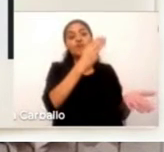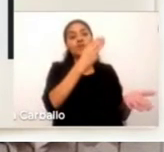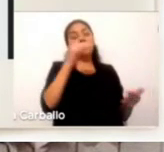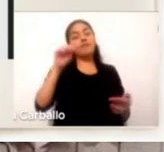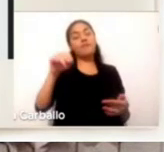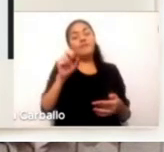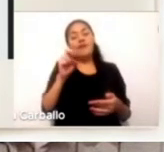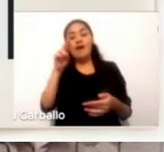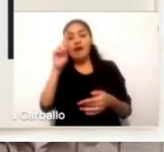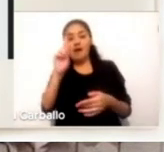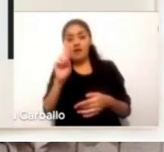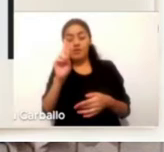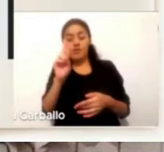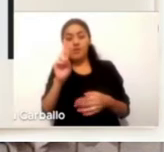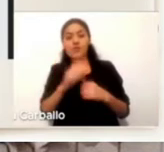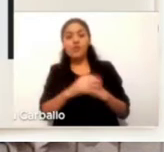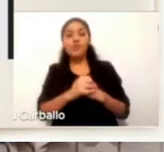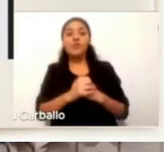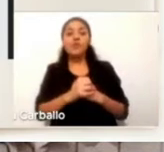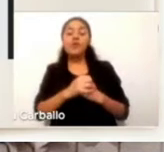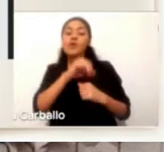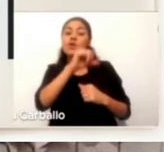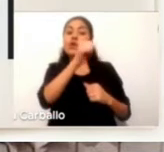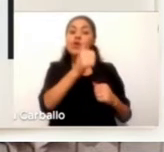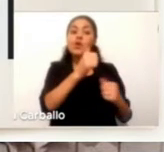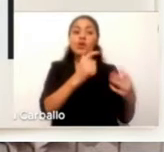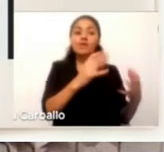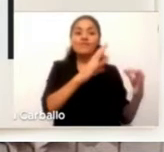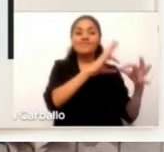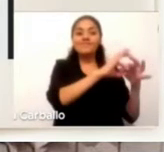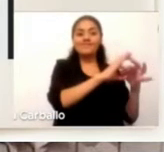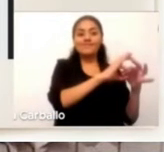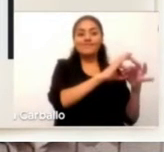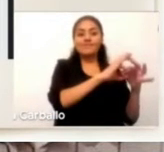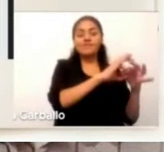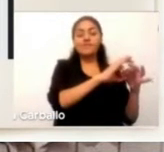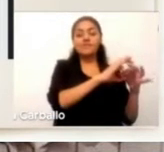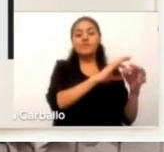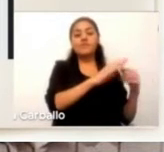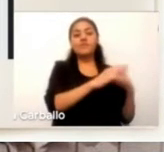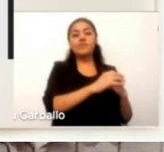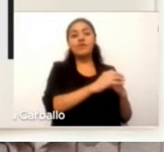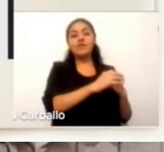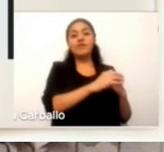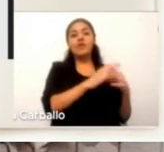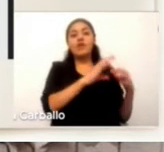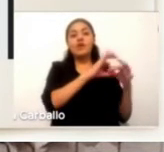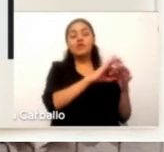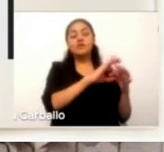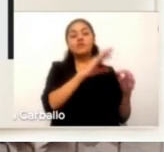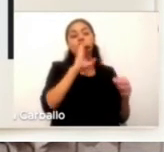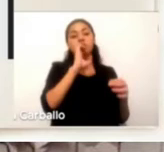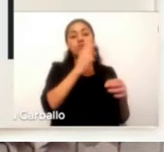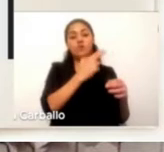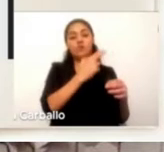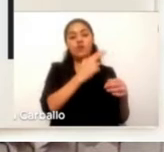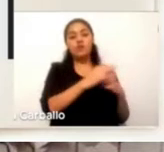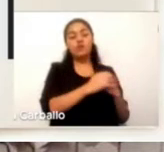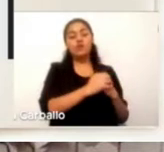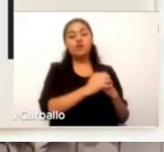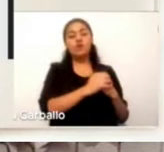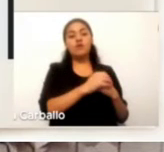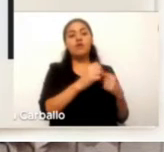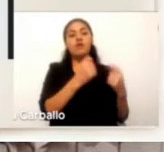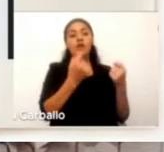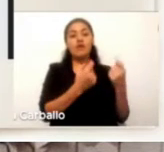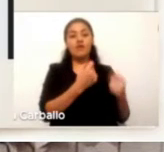la coalición Nos Une Chihuahua obsequió un mayor número de productos publicitarios y utilitarios, colocó más lonas,